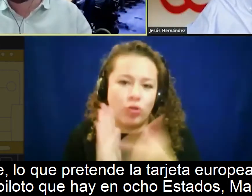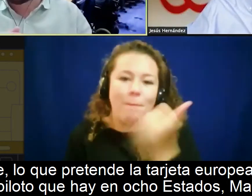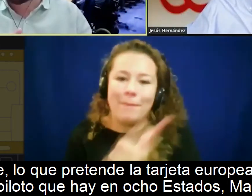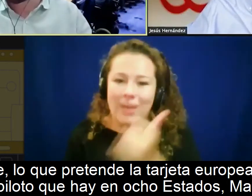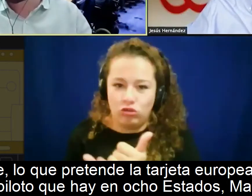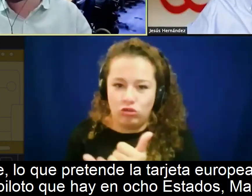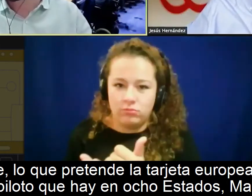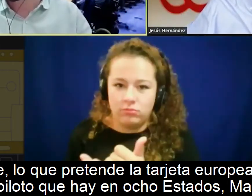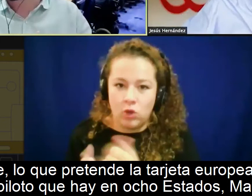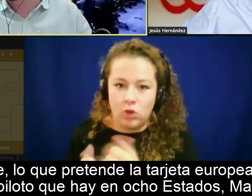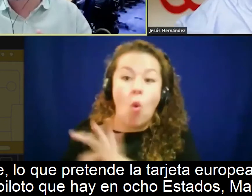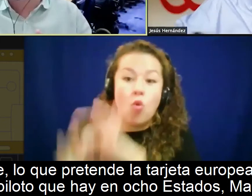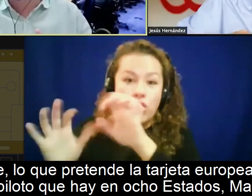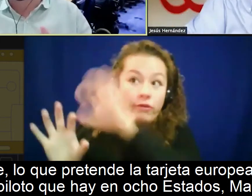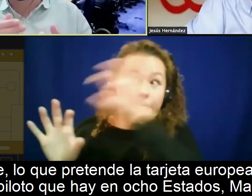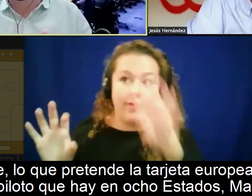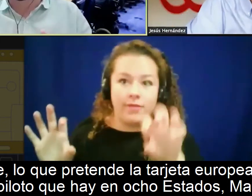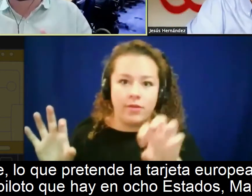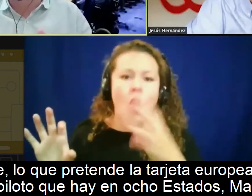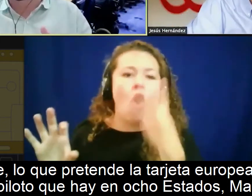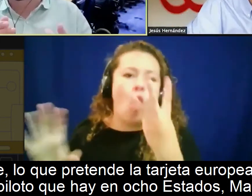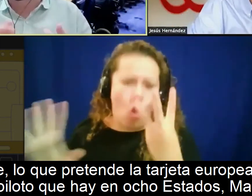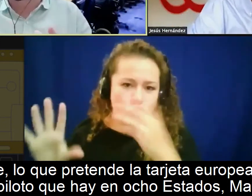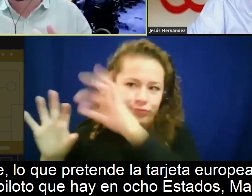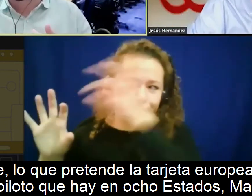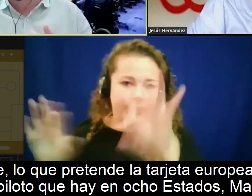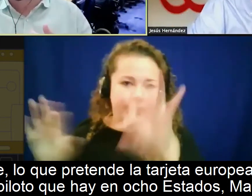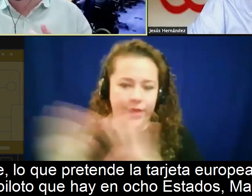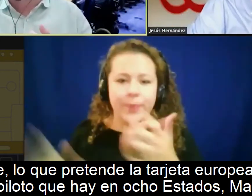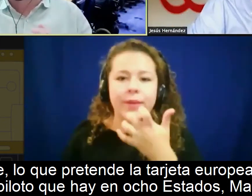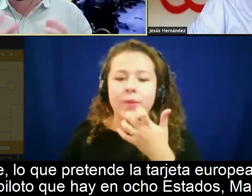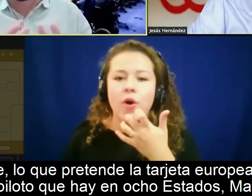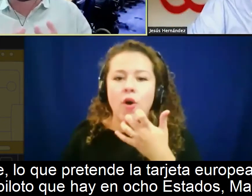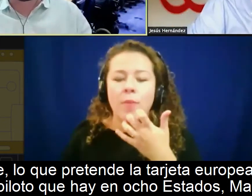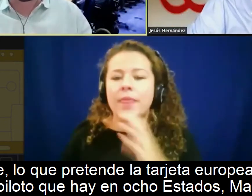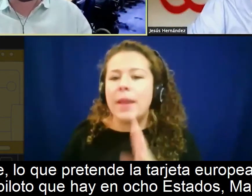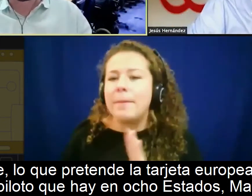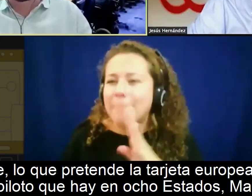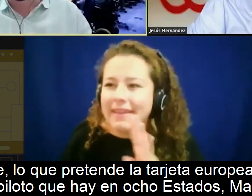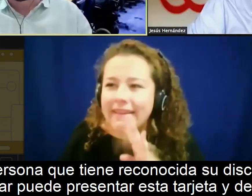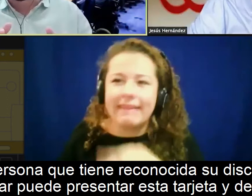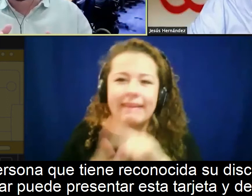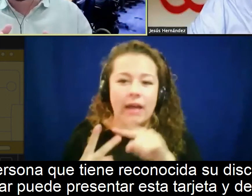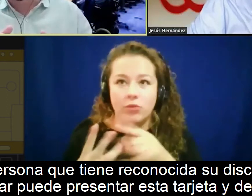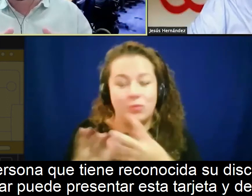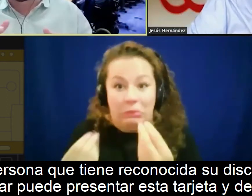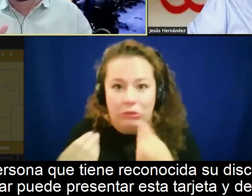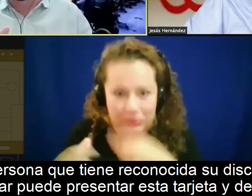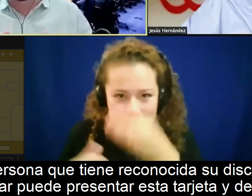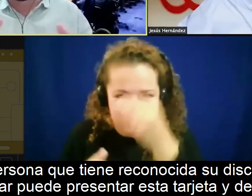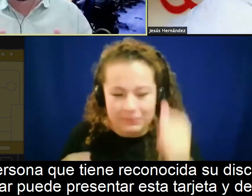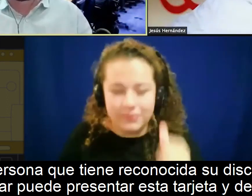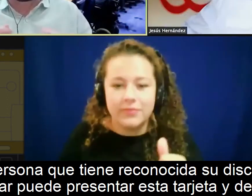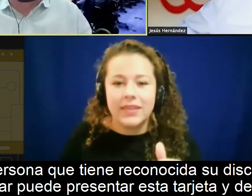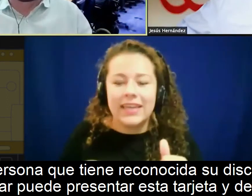Unión, pues Malta, Estonia, estoy hablando de memoria, Bélgica, bueno, no me voy a arriesgar a decir muchos más, por el